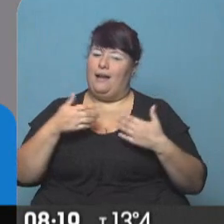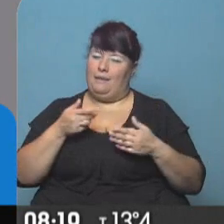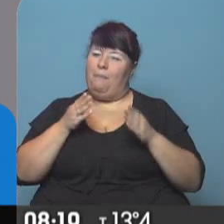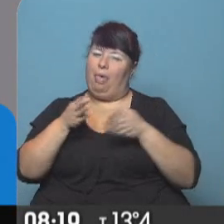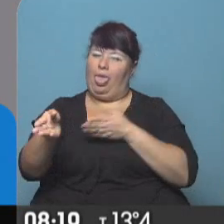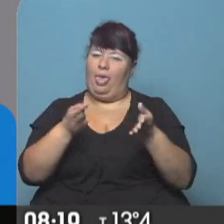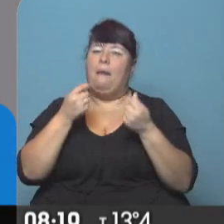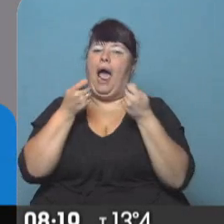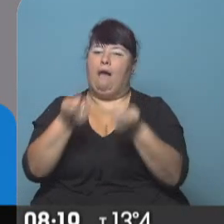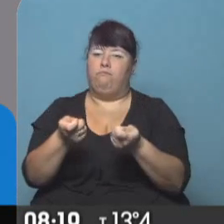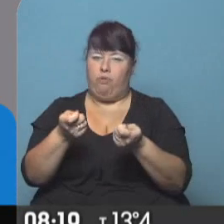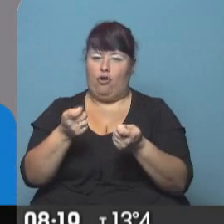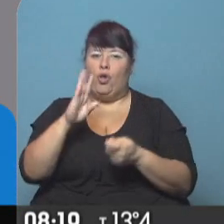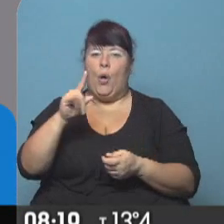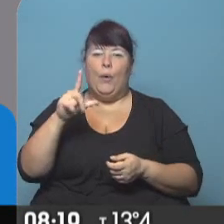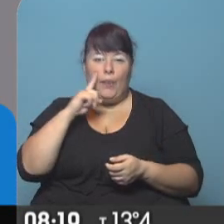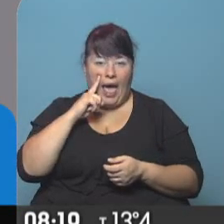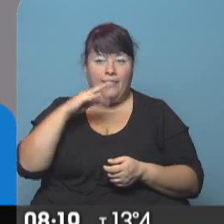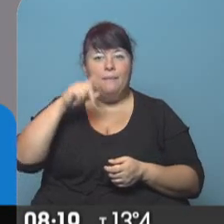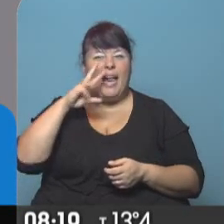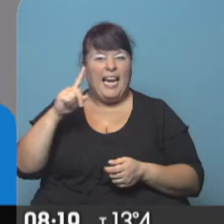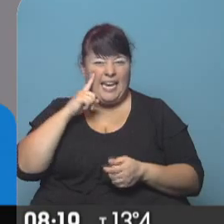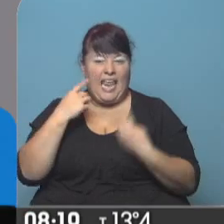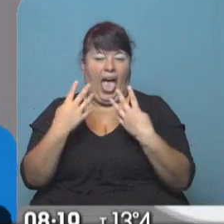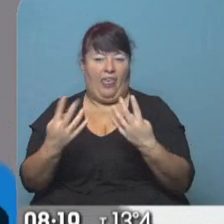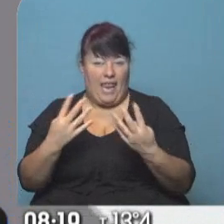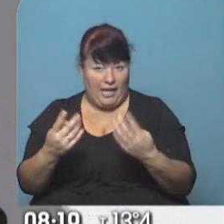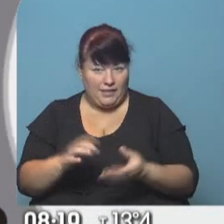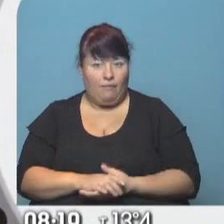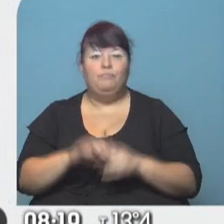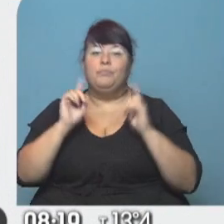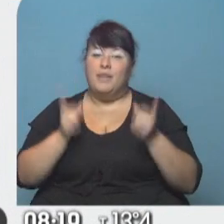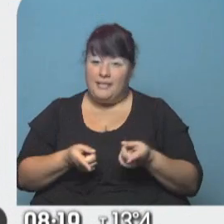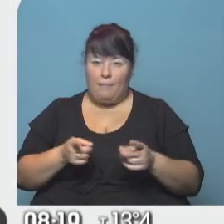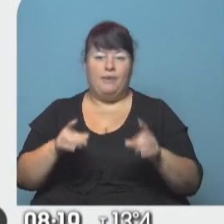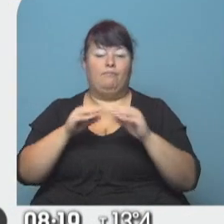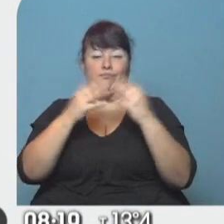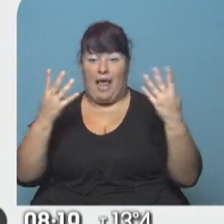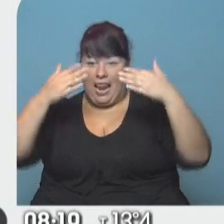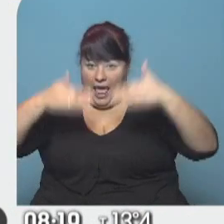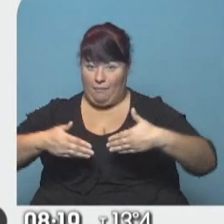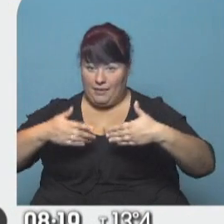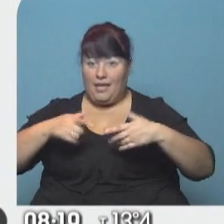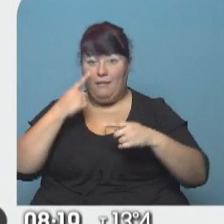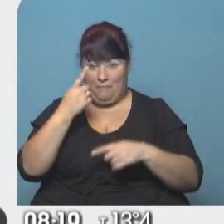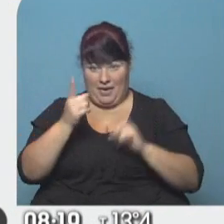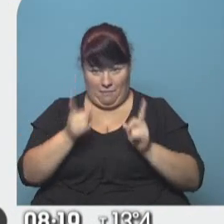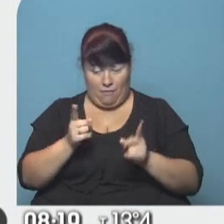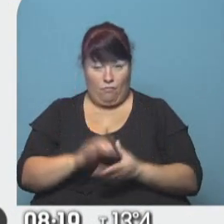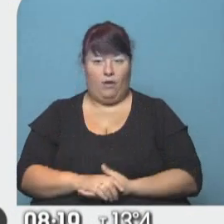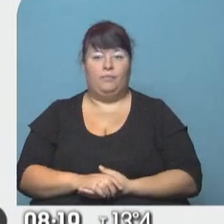para acompañar a Blandi y Merlini, los delanteros. También completan la mitad de la cancha, como